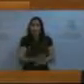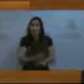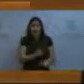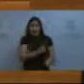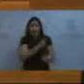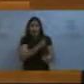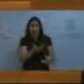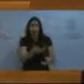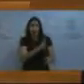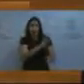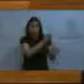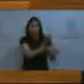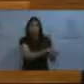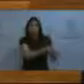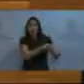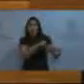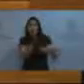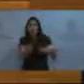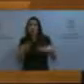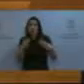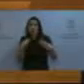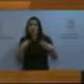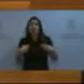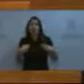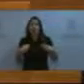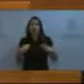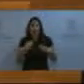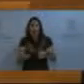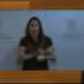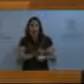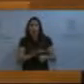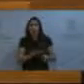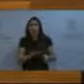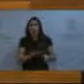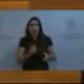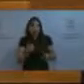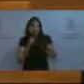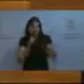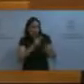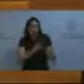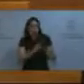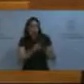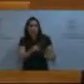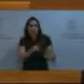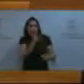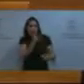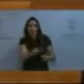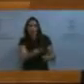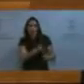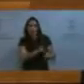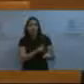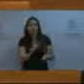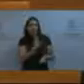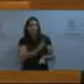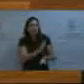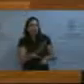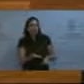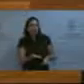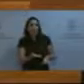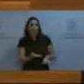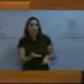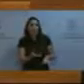respuesta que le ha dado al diputado en la pregunta anterior y lo he visto en la persona cuando le pregunta el